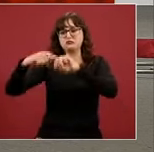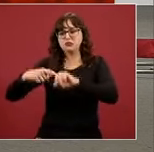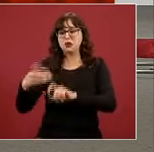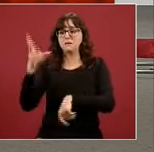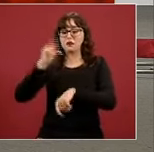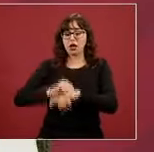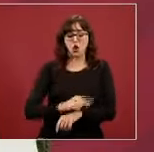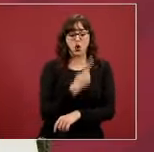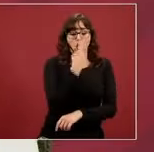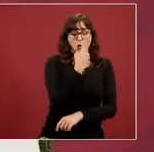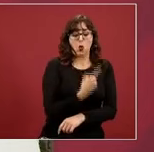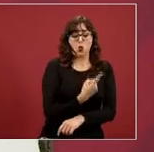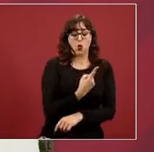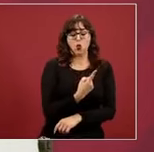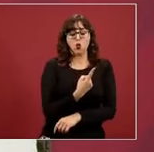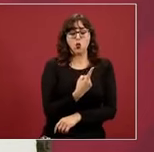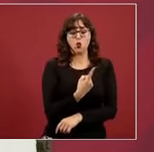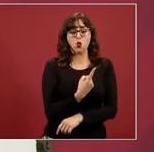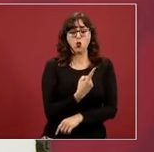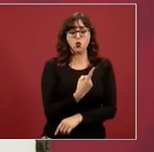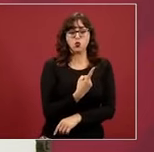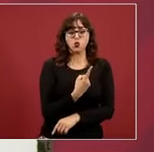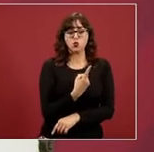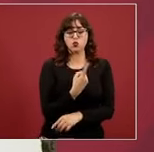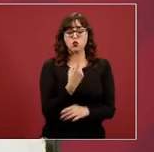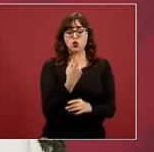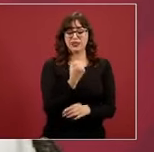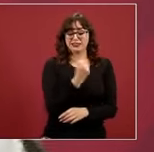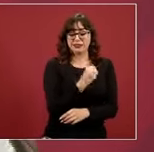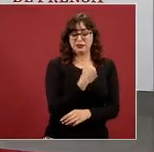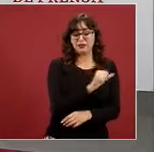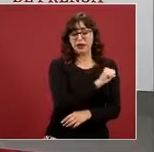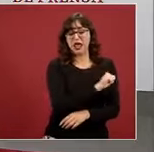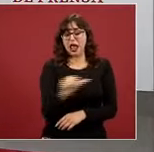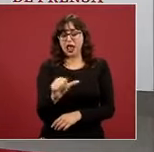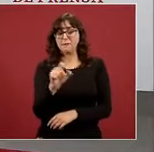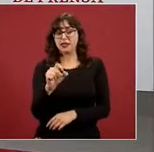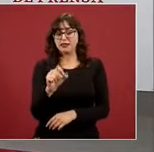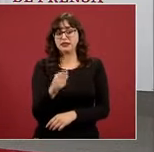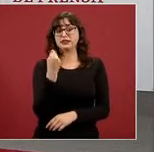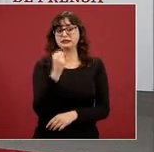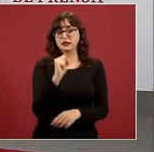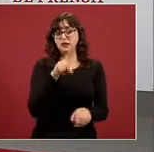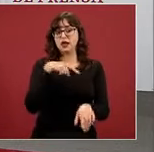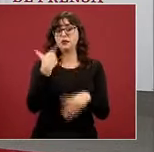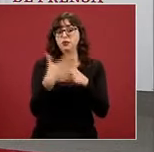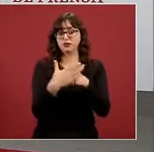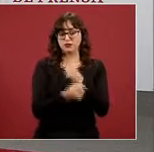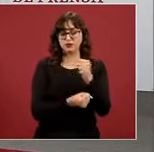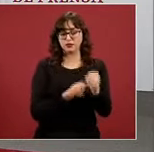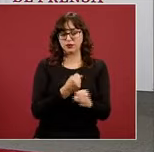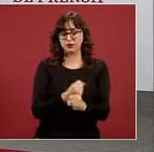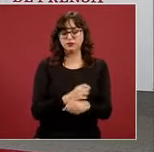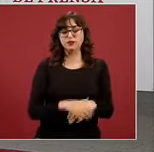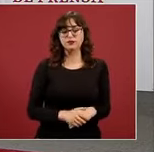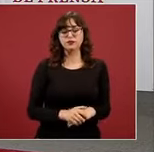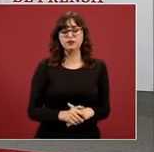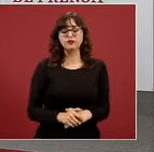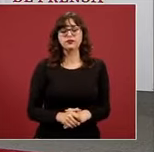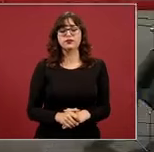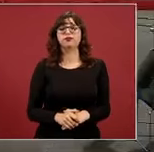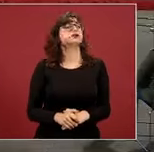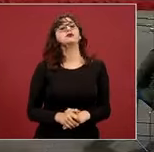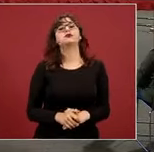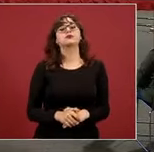hasta el día 23 de septiembre del año en curso. En la siguiente lámina quisiera hablar de